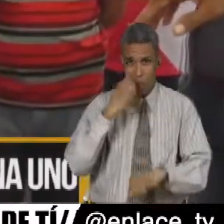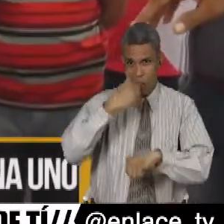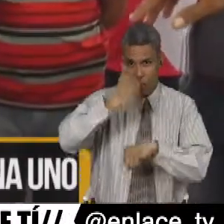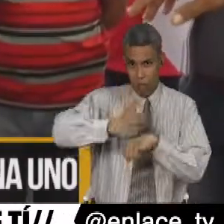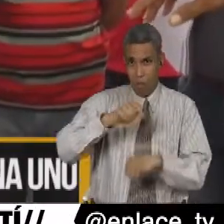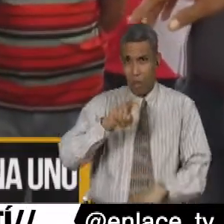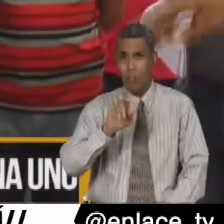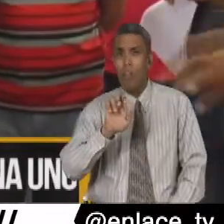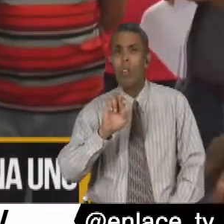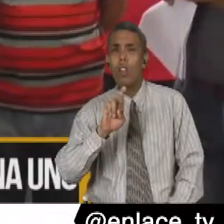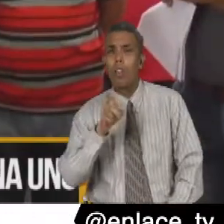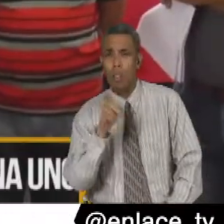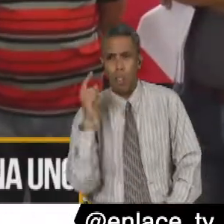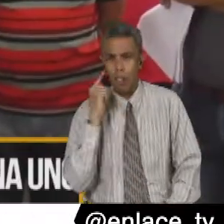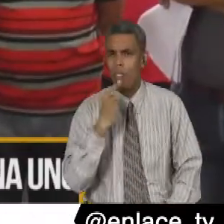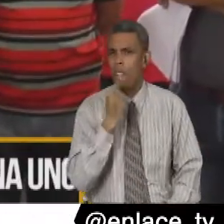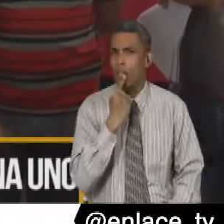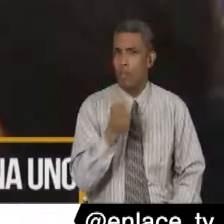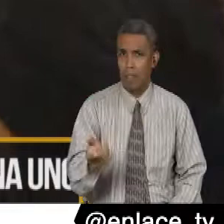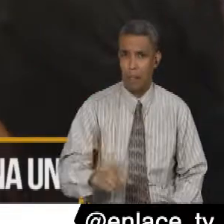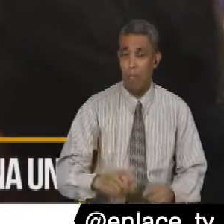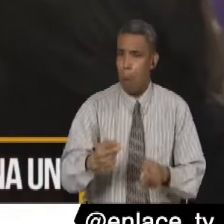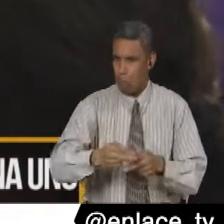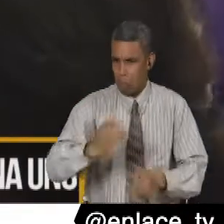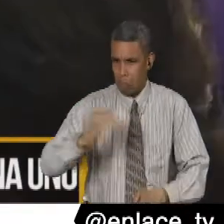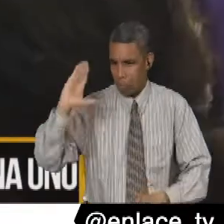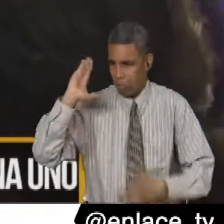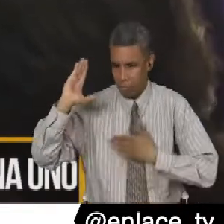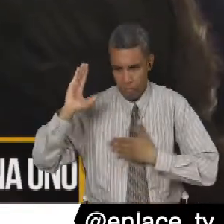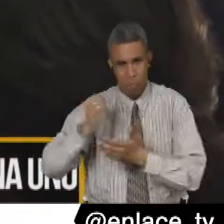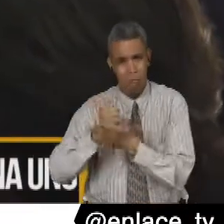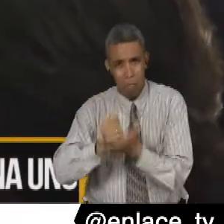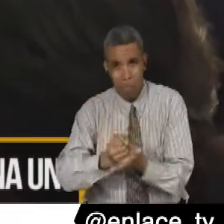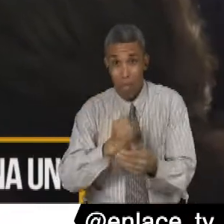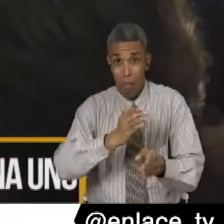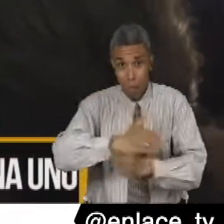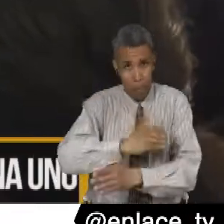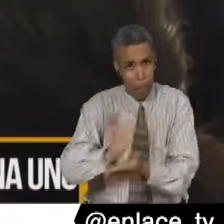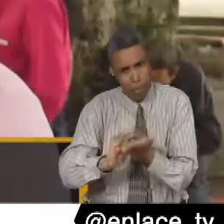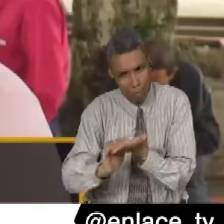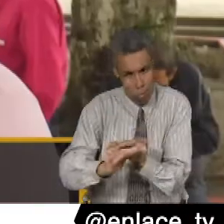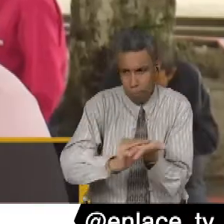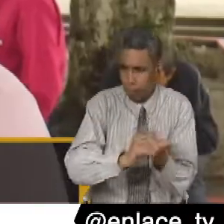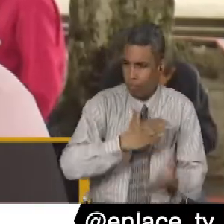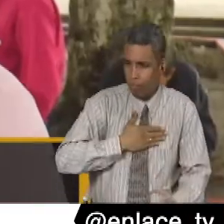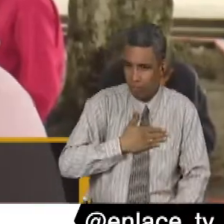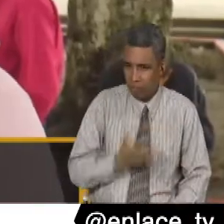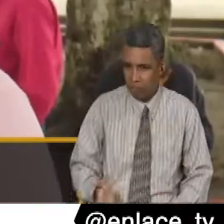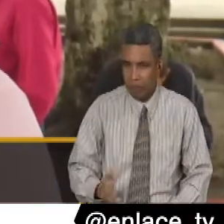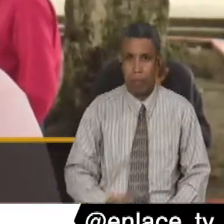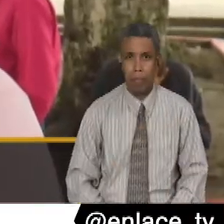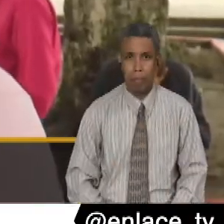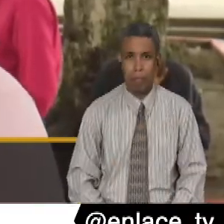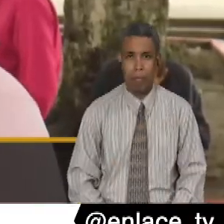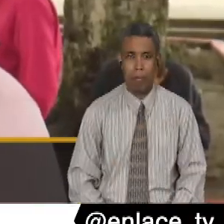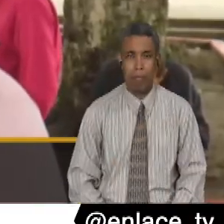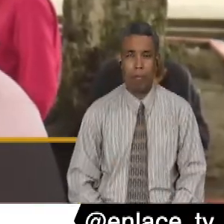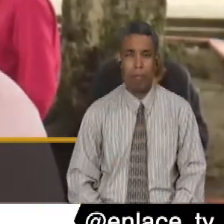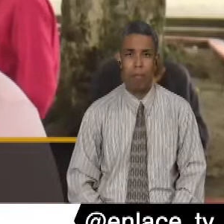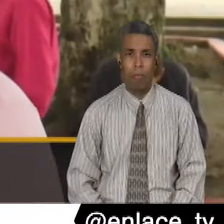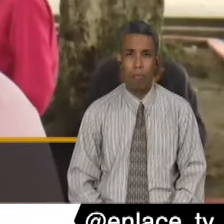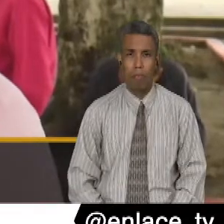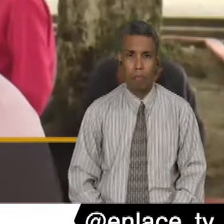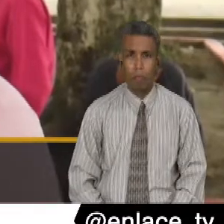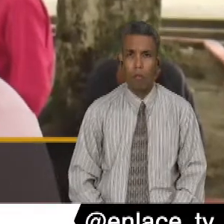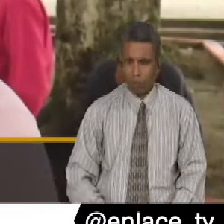los líderes de la comuna 1 manifestando que están dispuestos a resolver sus inquietudes de manera oportuna el compromiso que adquirimos hoy aquí es que